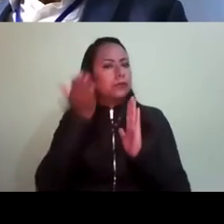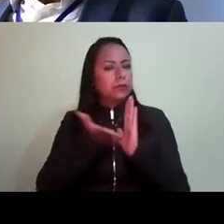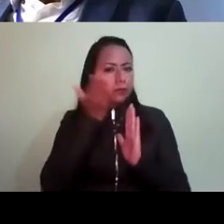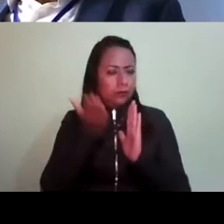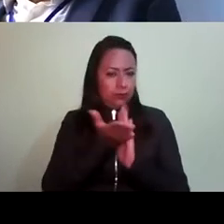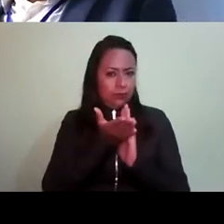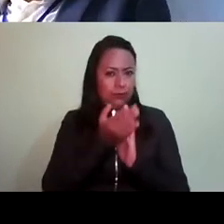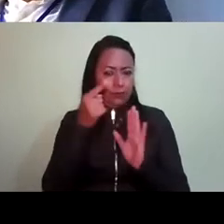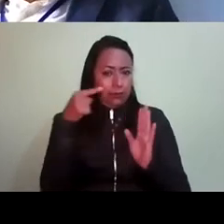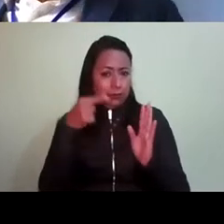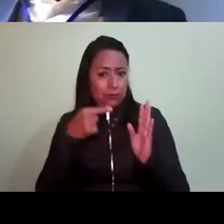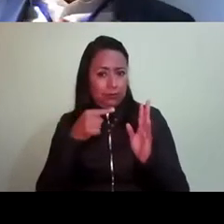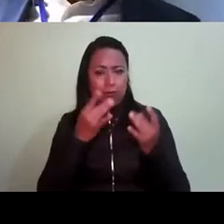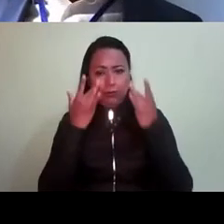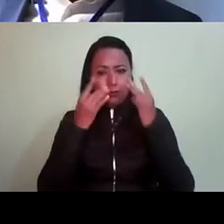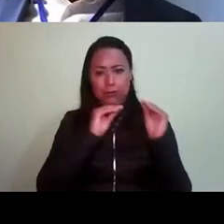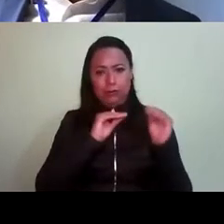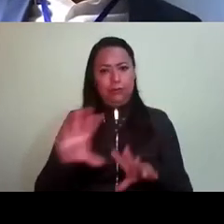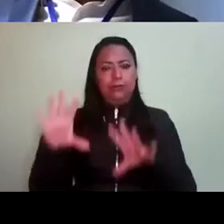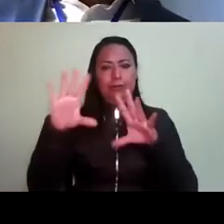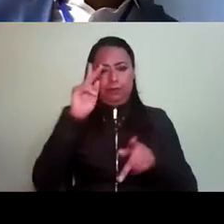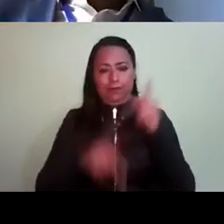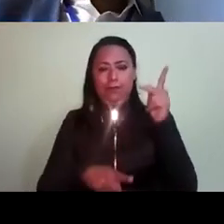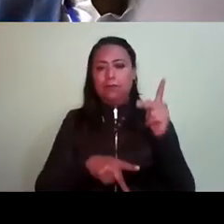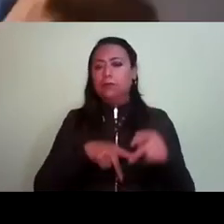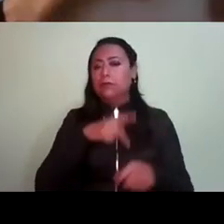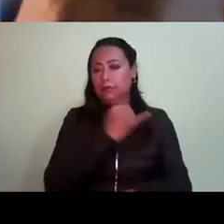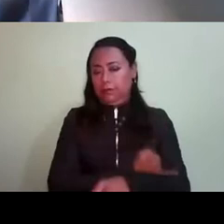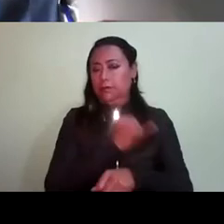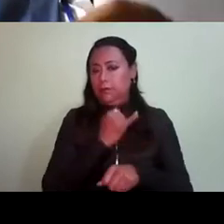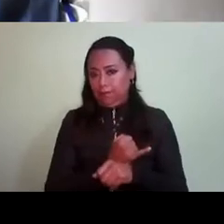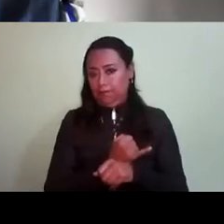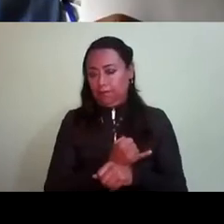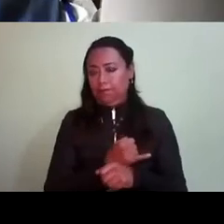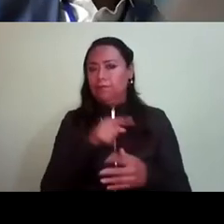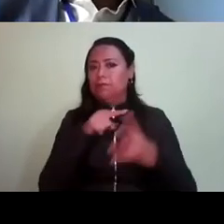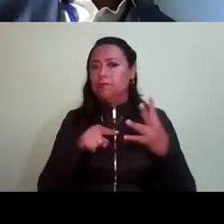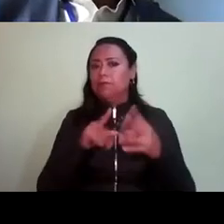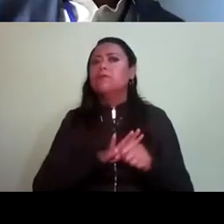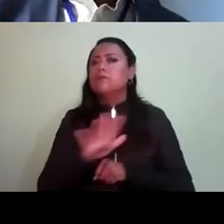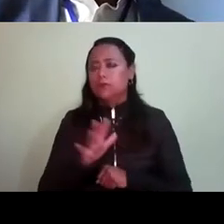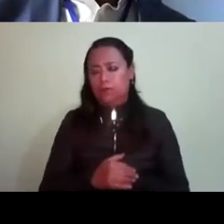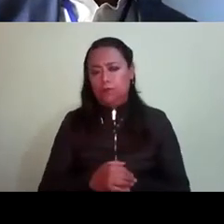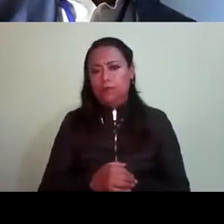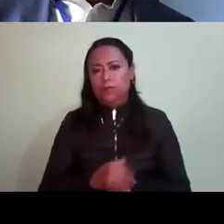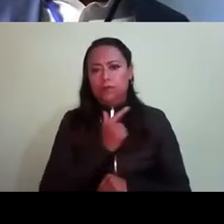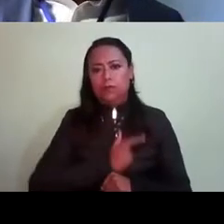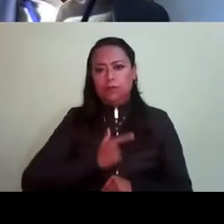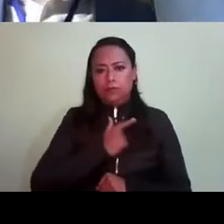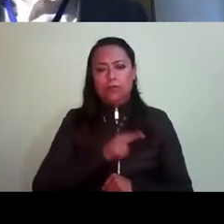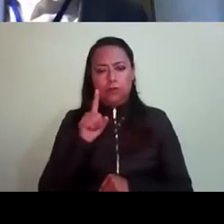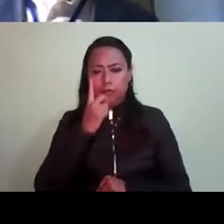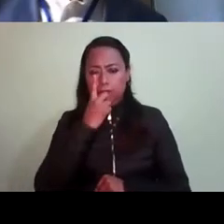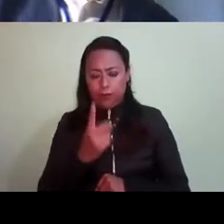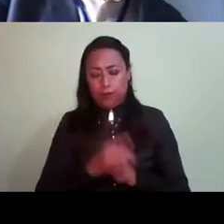se dejaron de hacer en Iztapalapa? Nos gustaría que nos comentara lo que se dejó de hacer. Ya nos